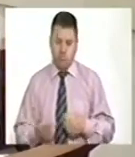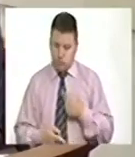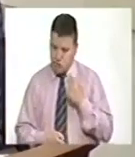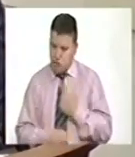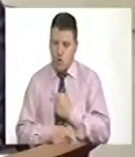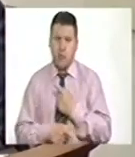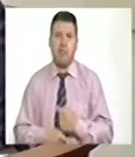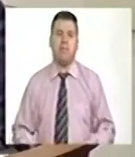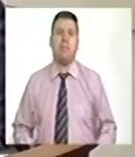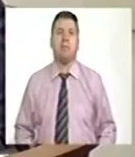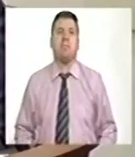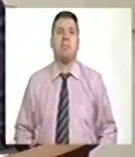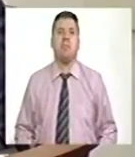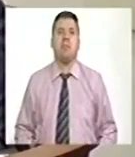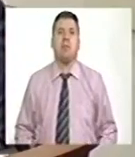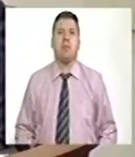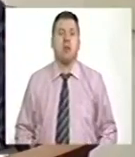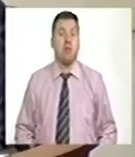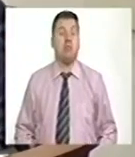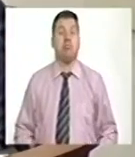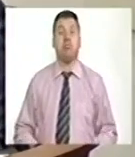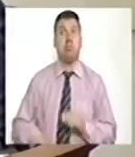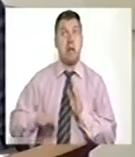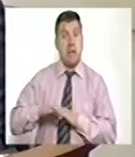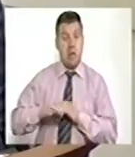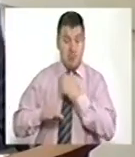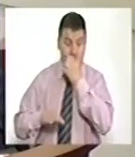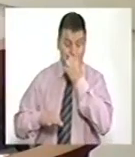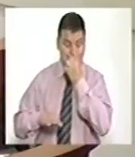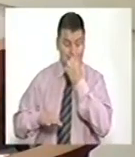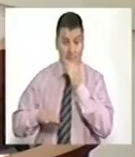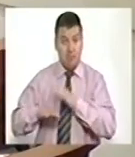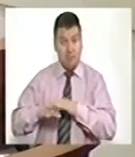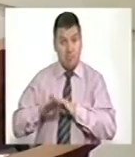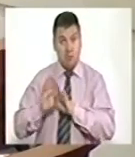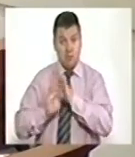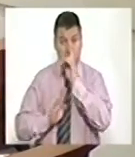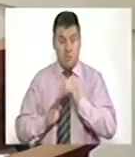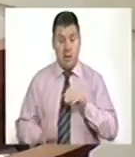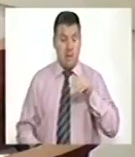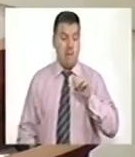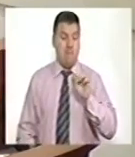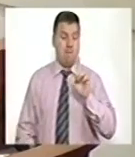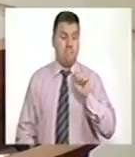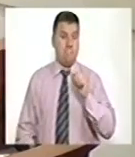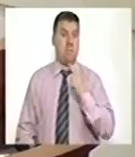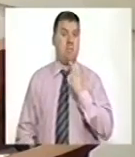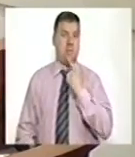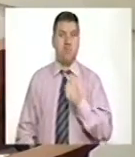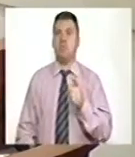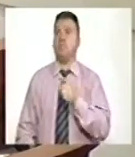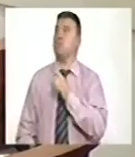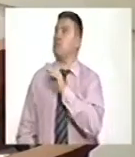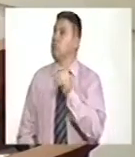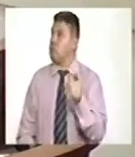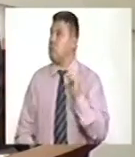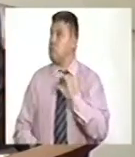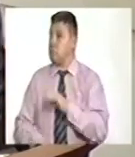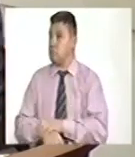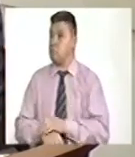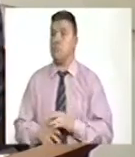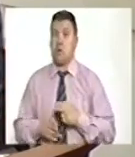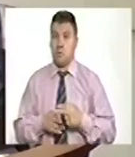contundente, que advirtió al magistrado Malo Fernández de dicha captura,